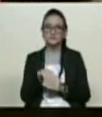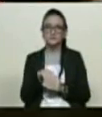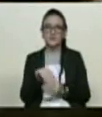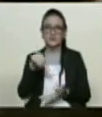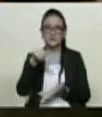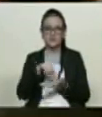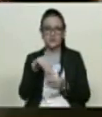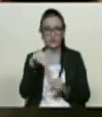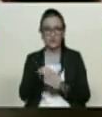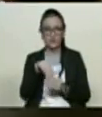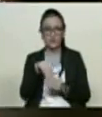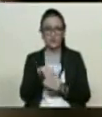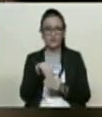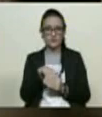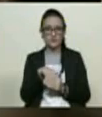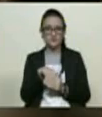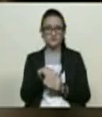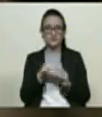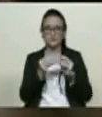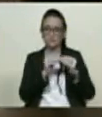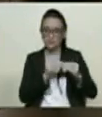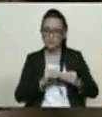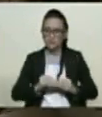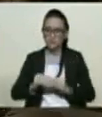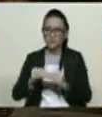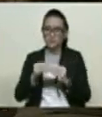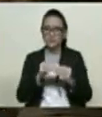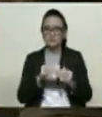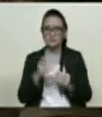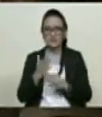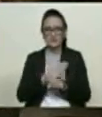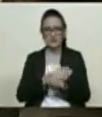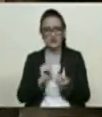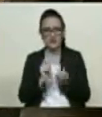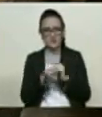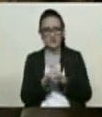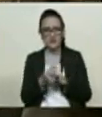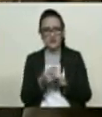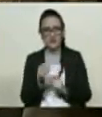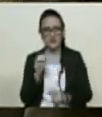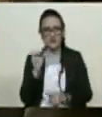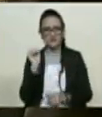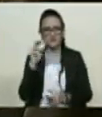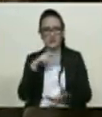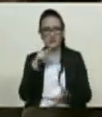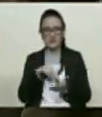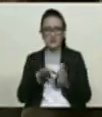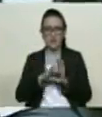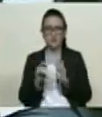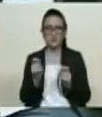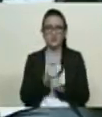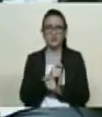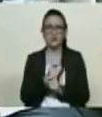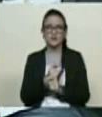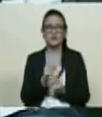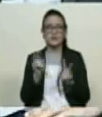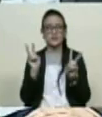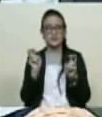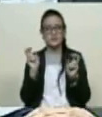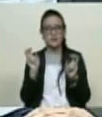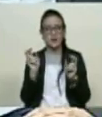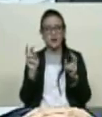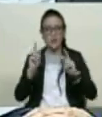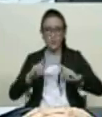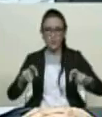de votación fuesen reinstaurados, los que habíamos cambiado para la Asamblea Nacional Constituyente, el tema de las